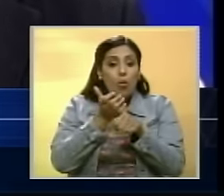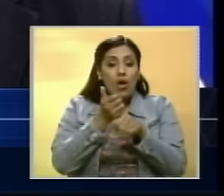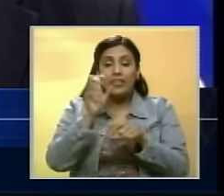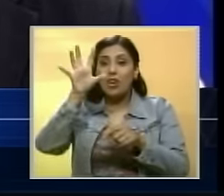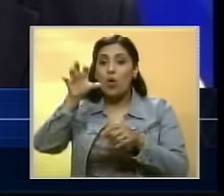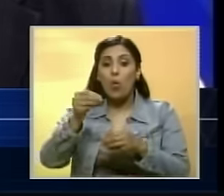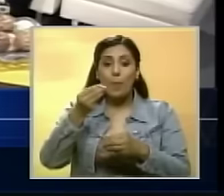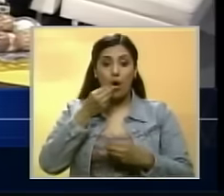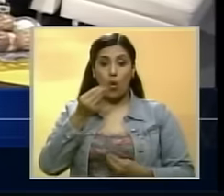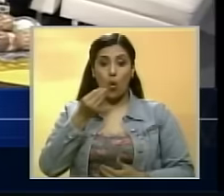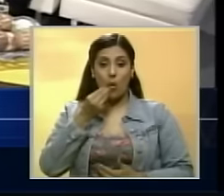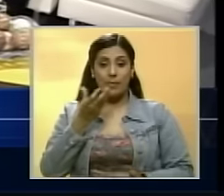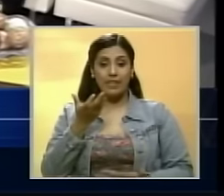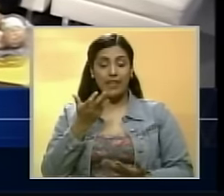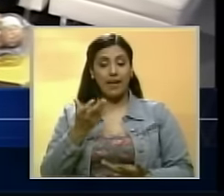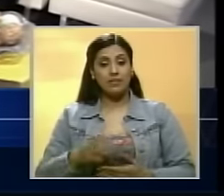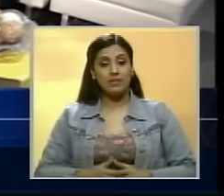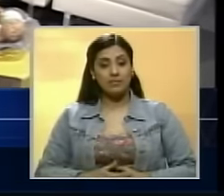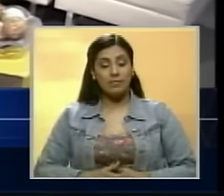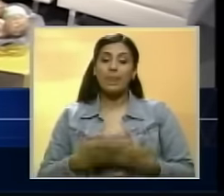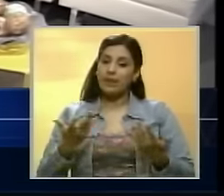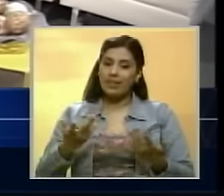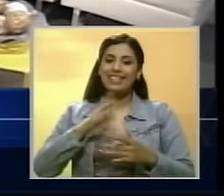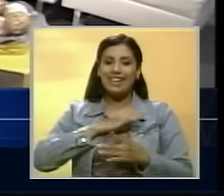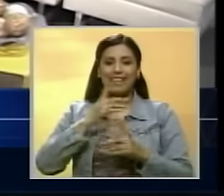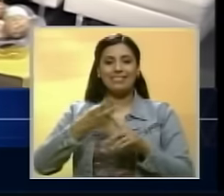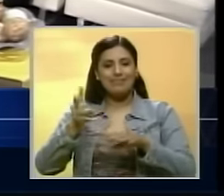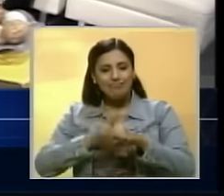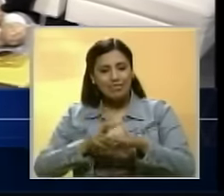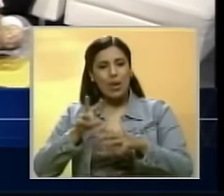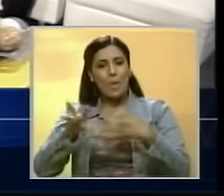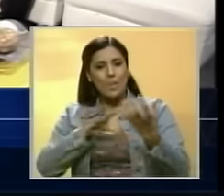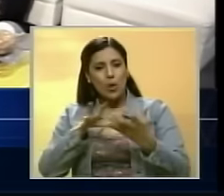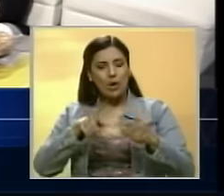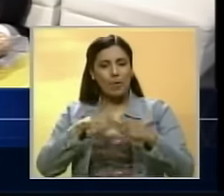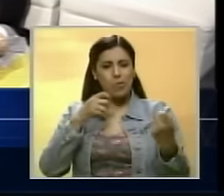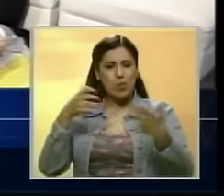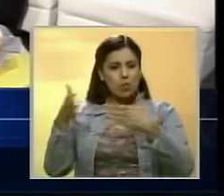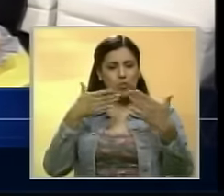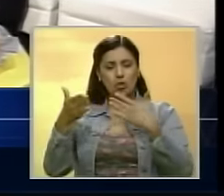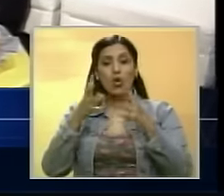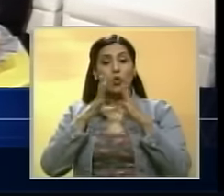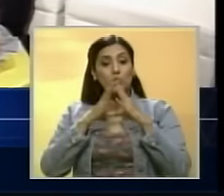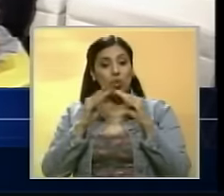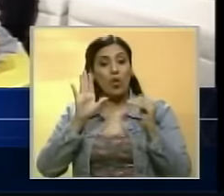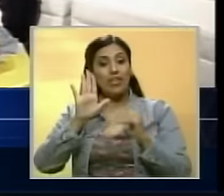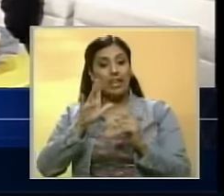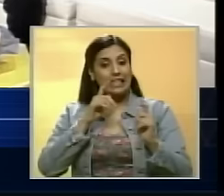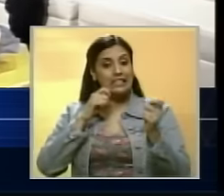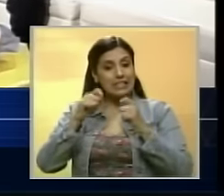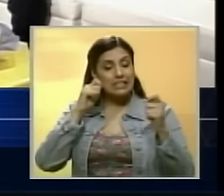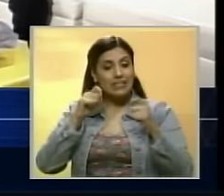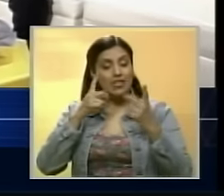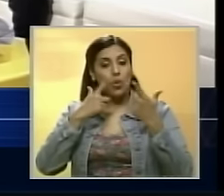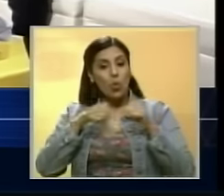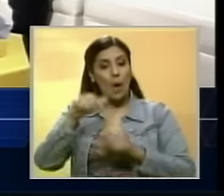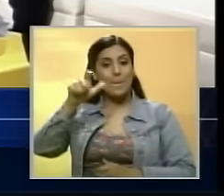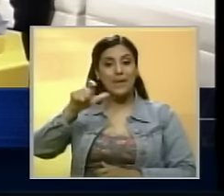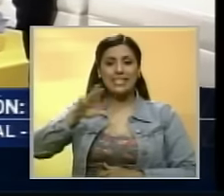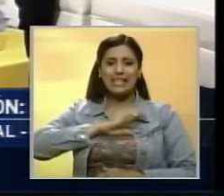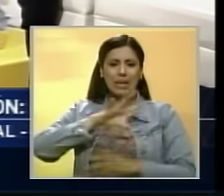accesar a la comida los alimentos y ocasionan esta serie de disturbios todo esto sido espontáneo de una gente que está